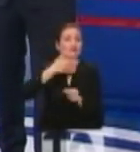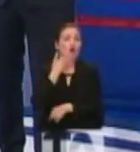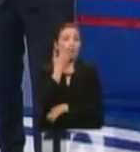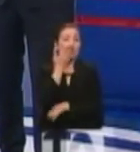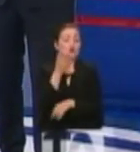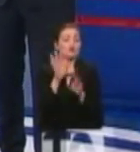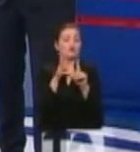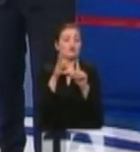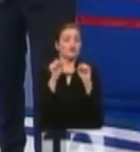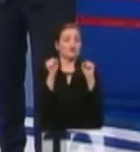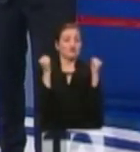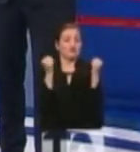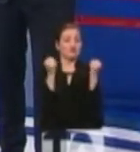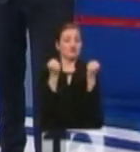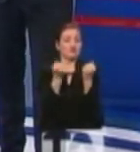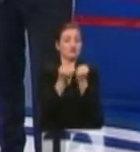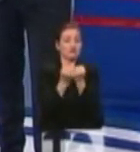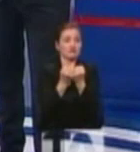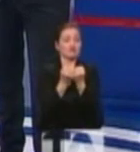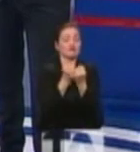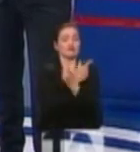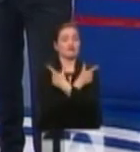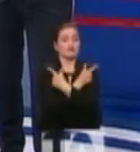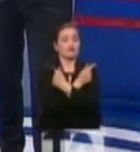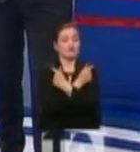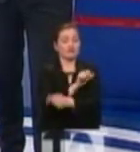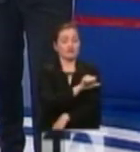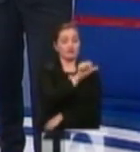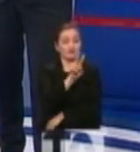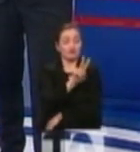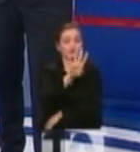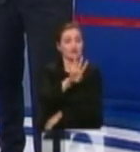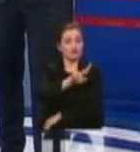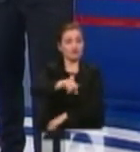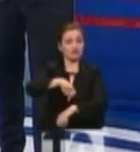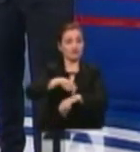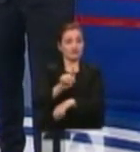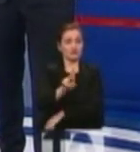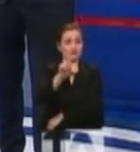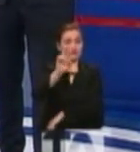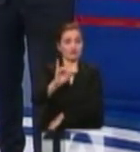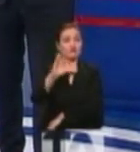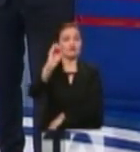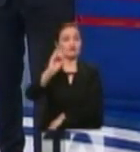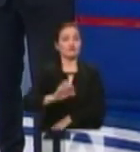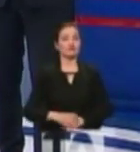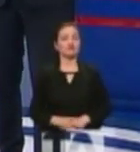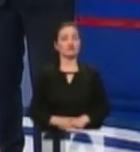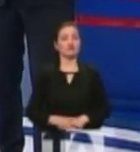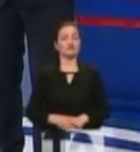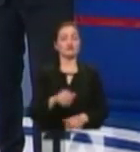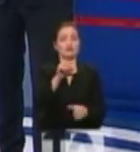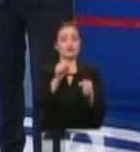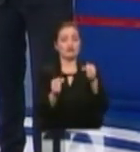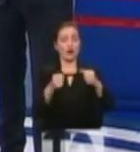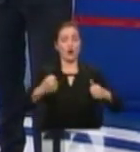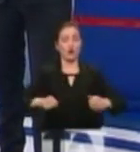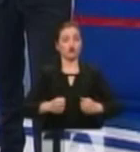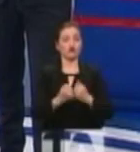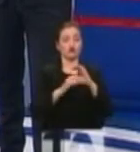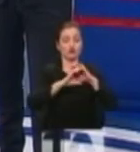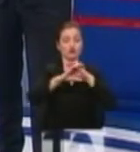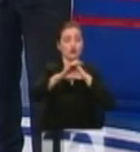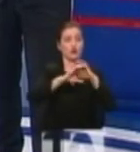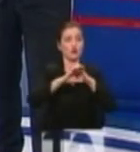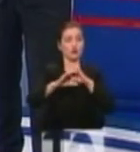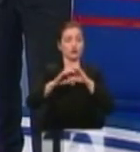través de nuestras redes sociales, nuestra cuenta de Twitter, @24horasUIO. Les contamos también un nuevo accidente de tránsito entre un bus